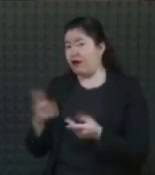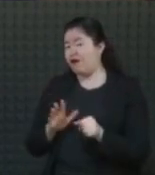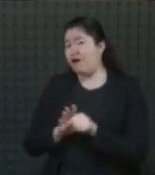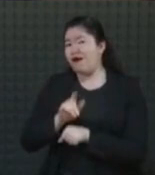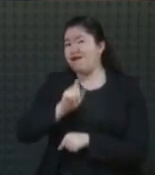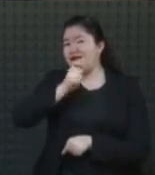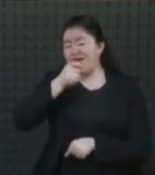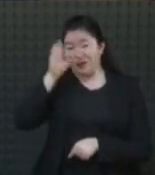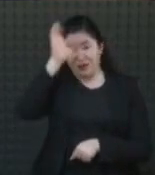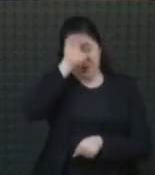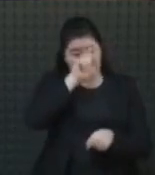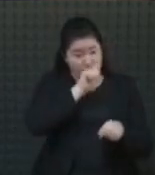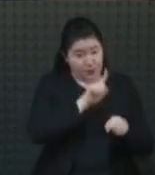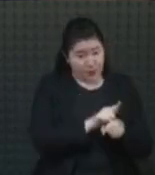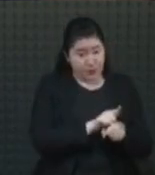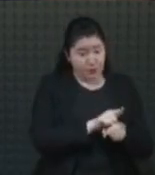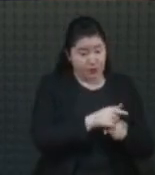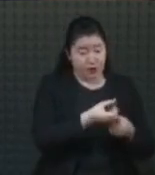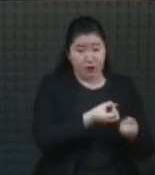promoción de la cultura